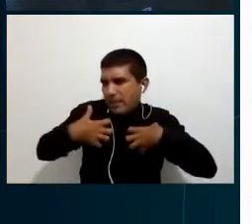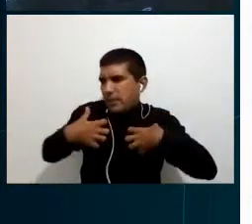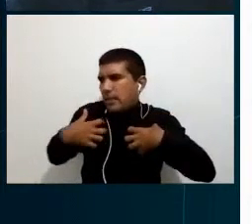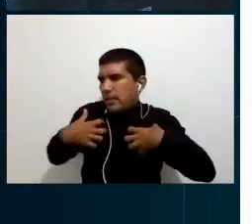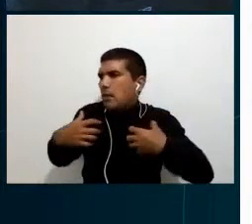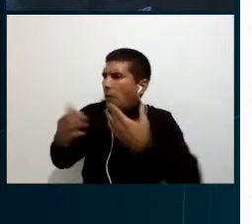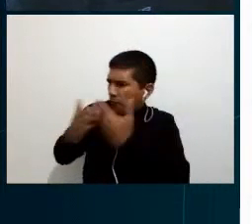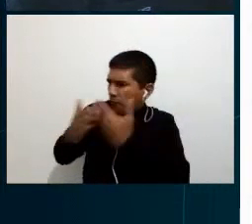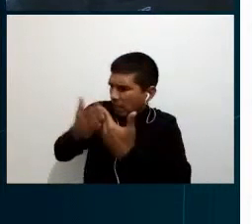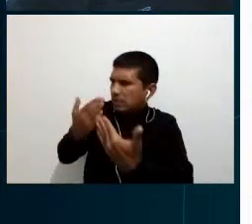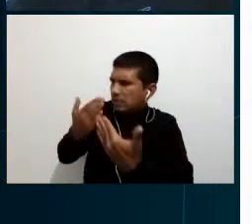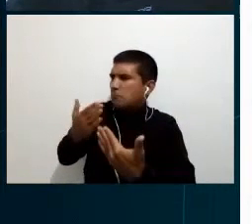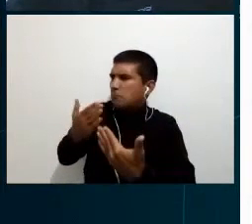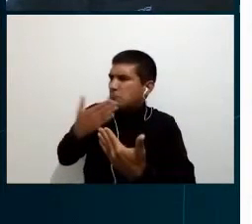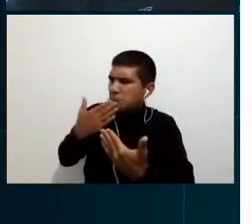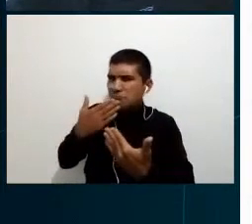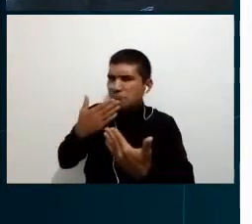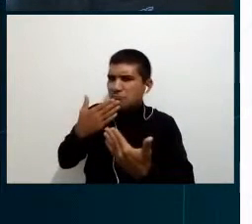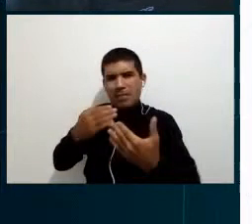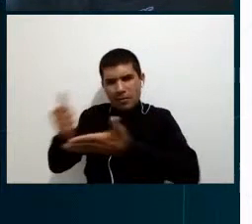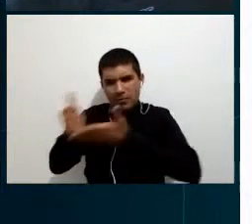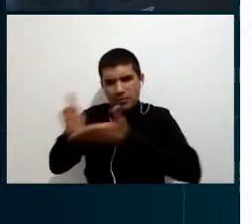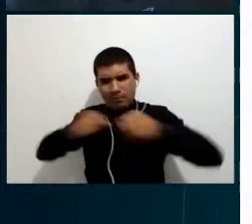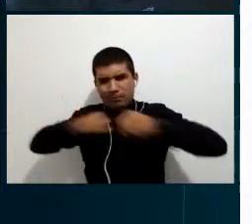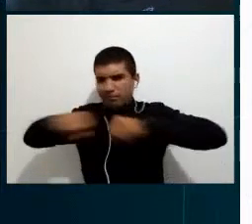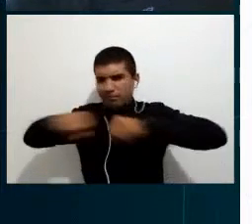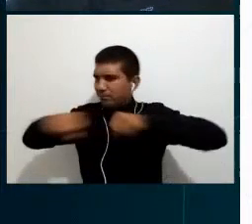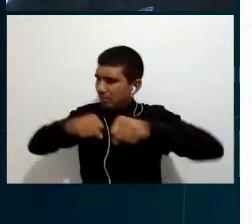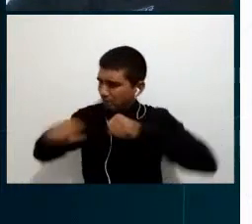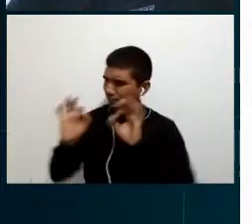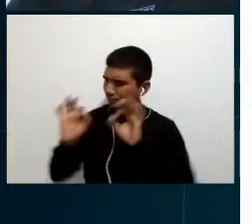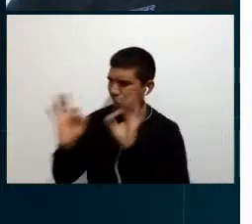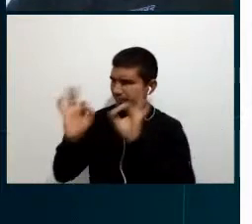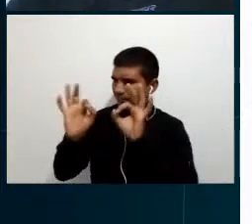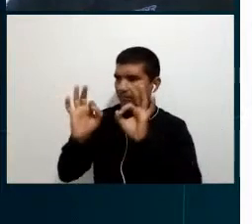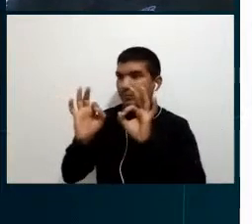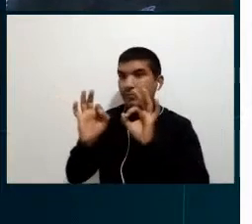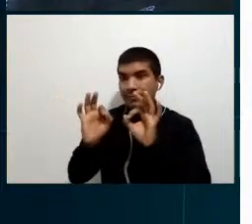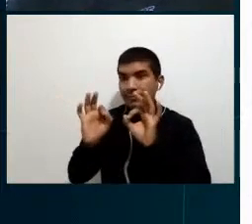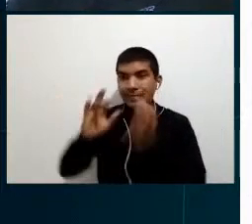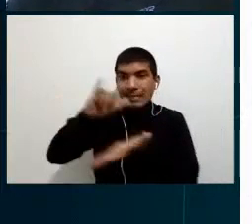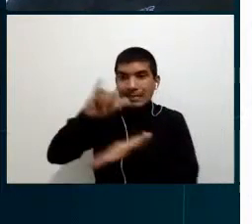tenemos prácticamente lo que detallamos el problema. Es que